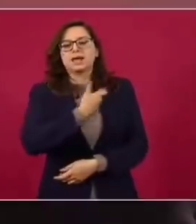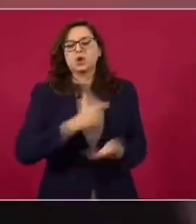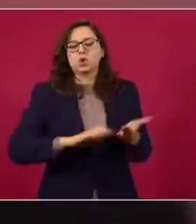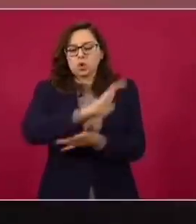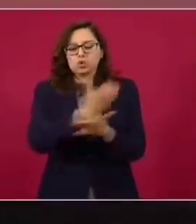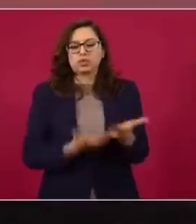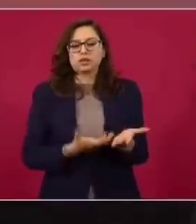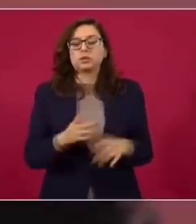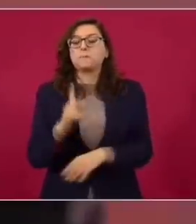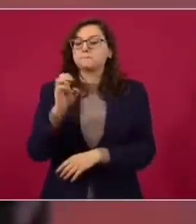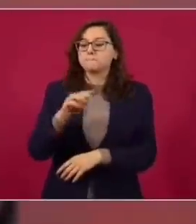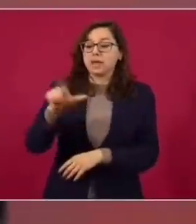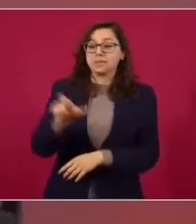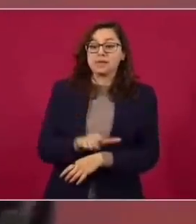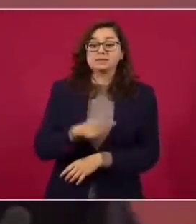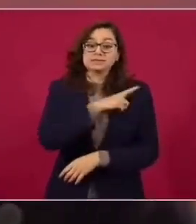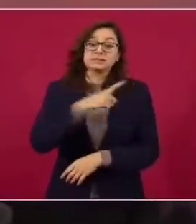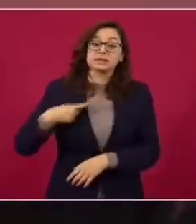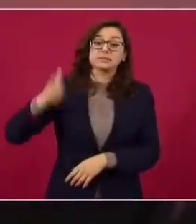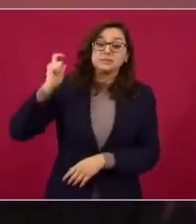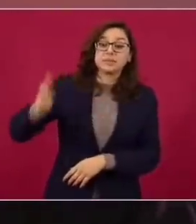Entonces, Pemex les pagaba